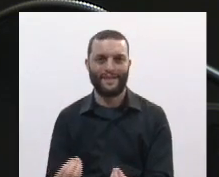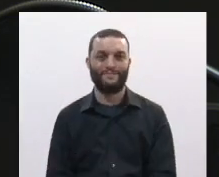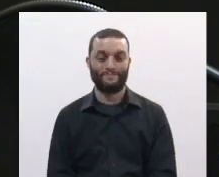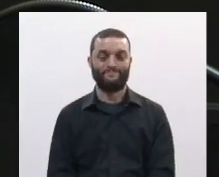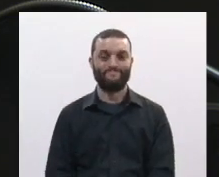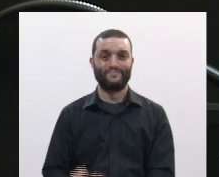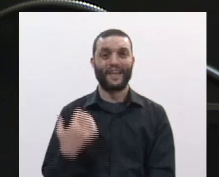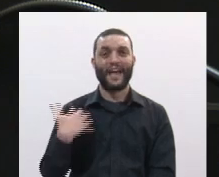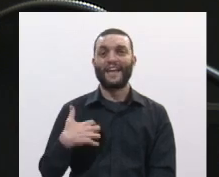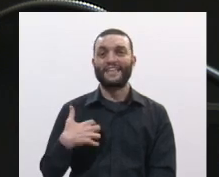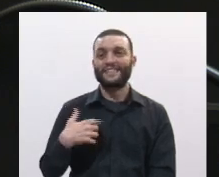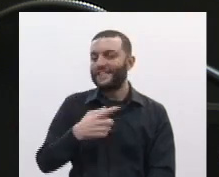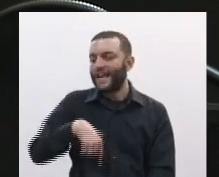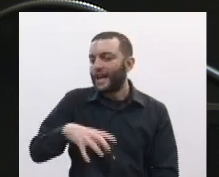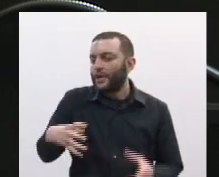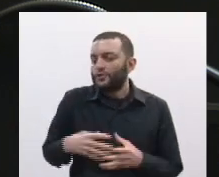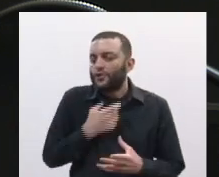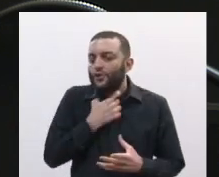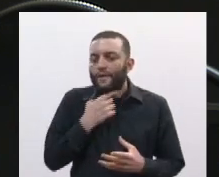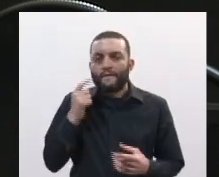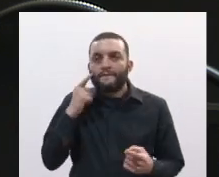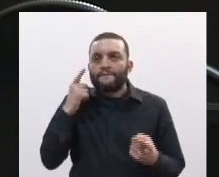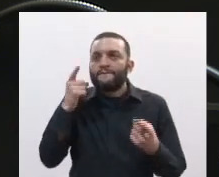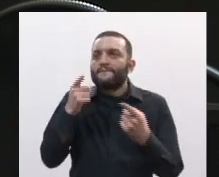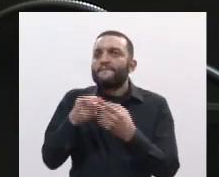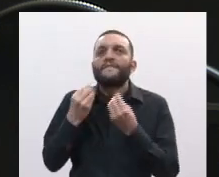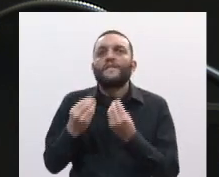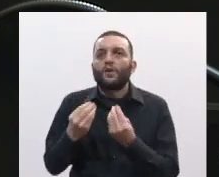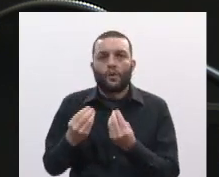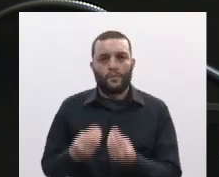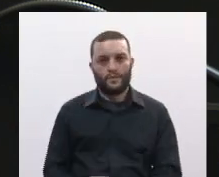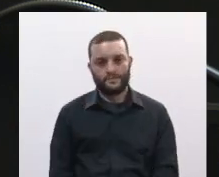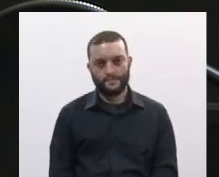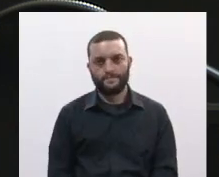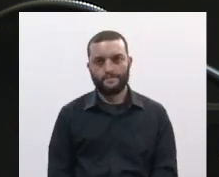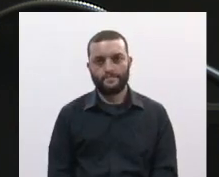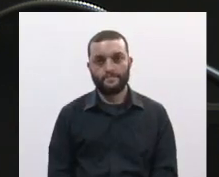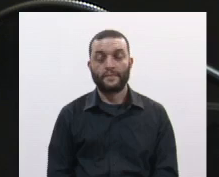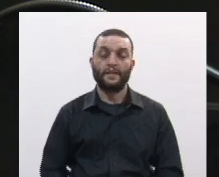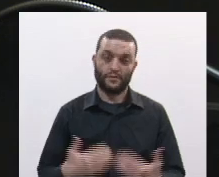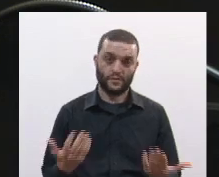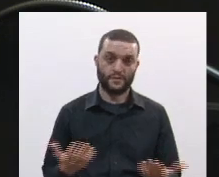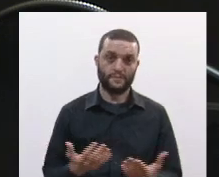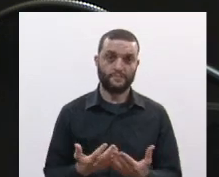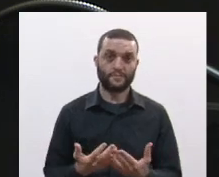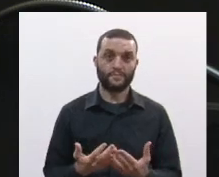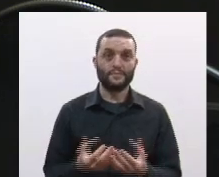cuál es la Argentina que nosotros queremos construir. Y